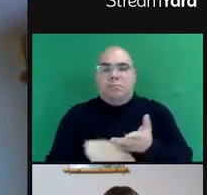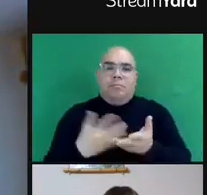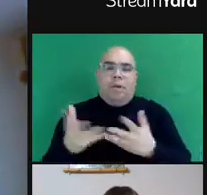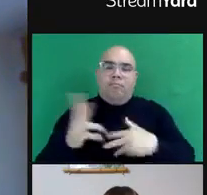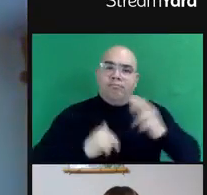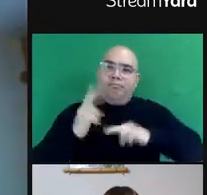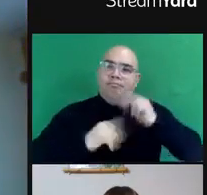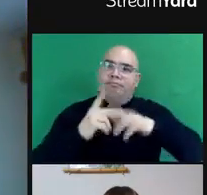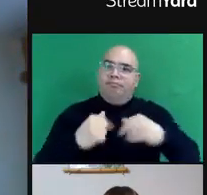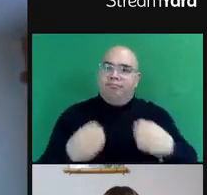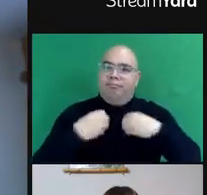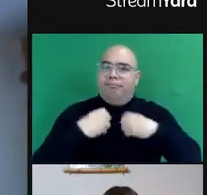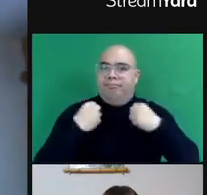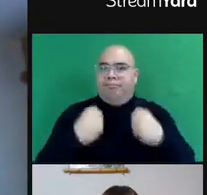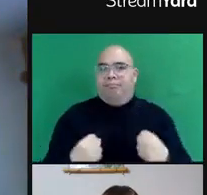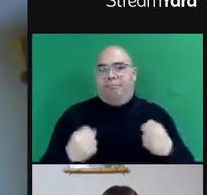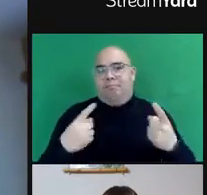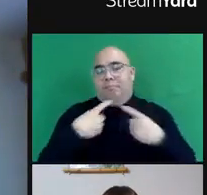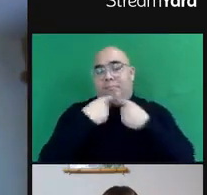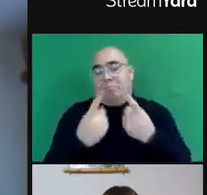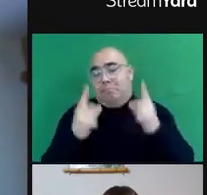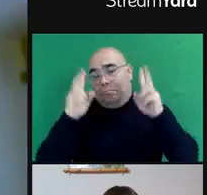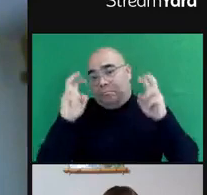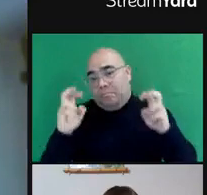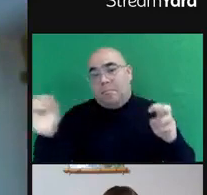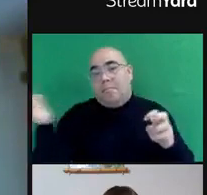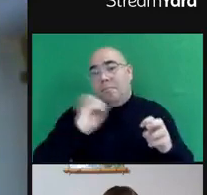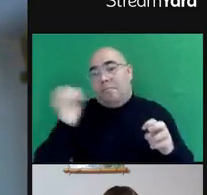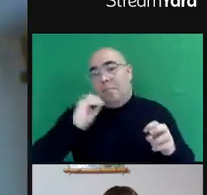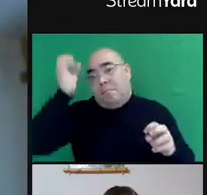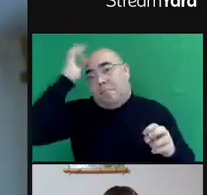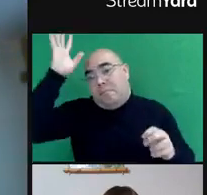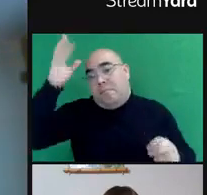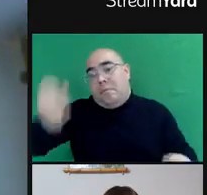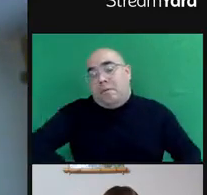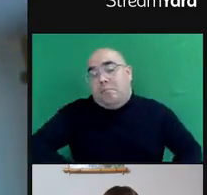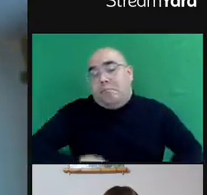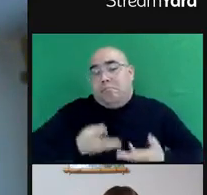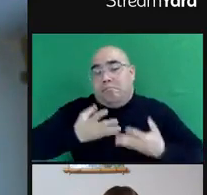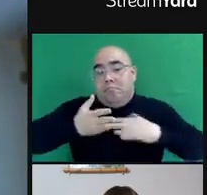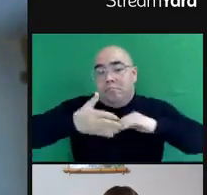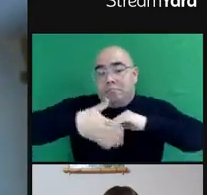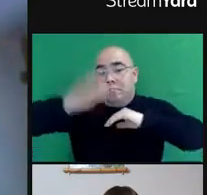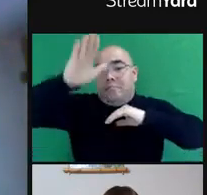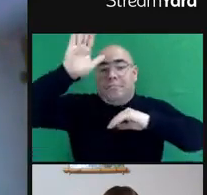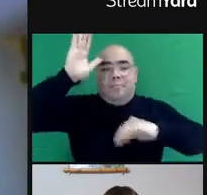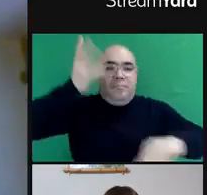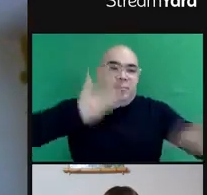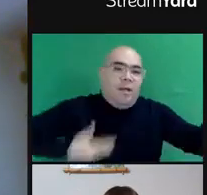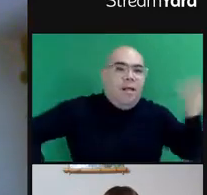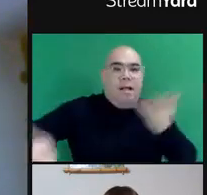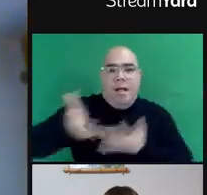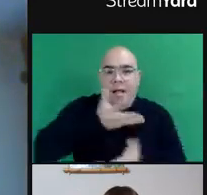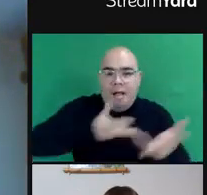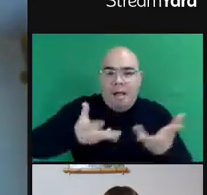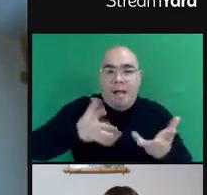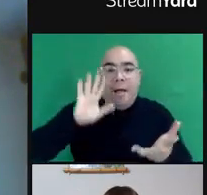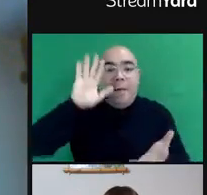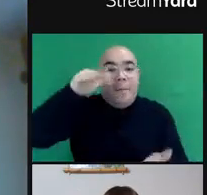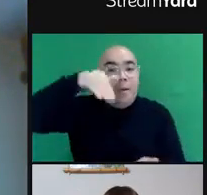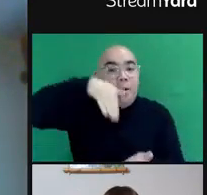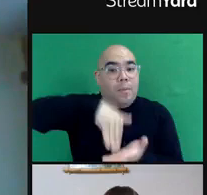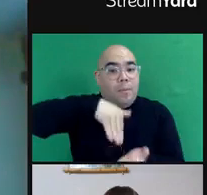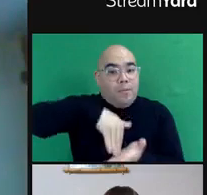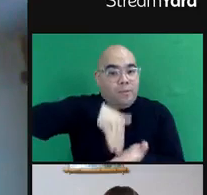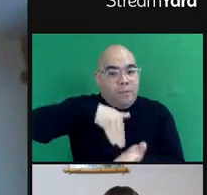fundamentar lo que se dice o incluso facilitar la espontaneidad si es necesario, pero también tener una posición